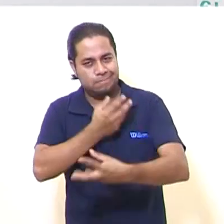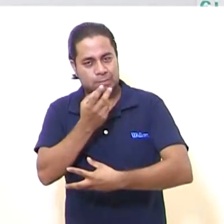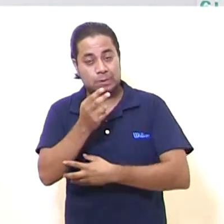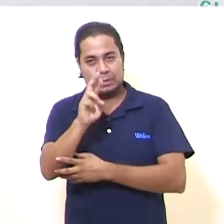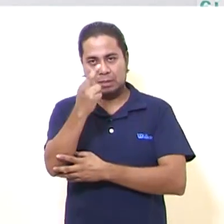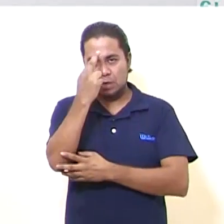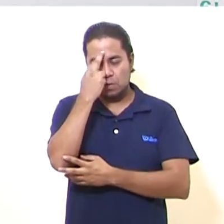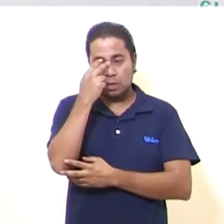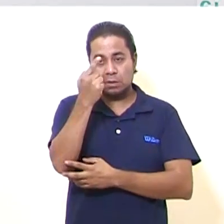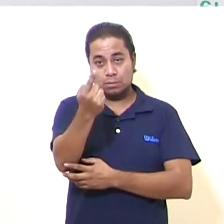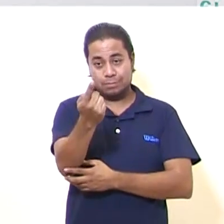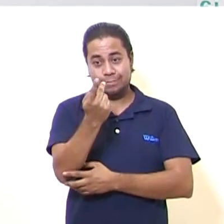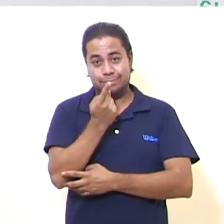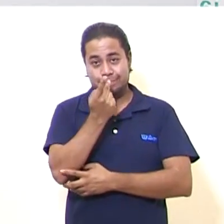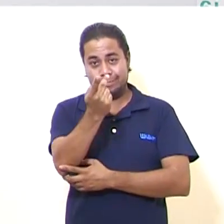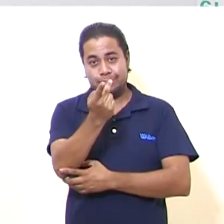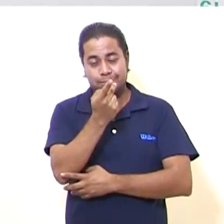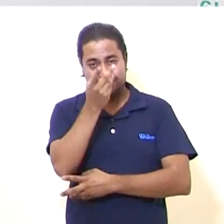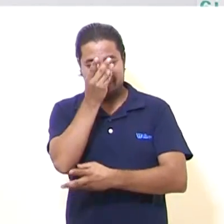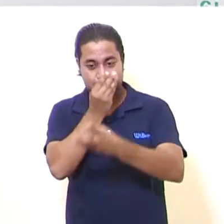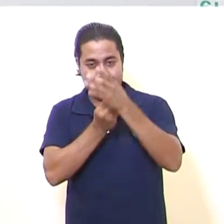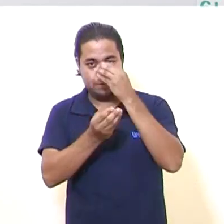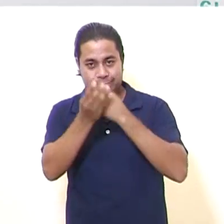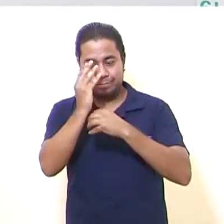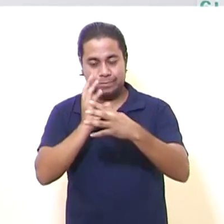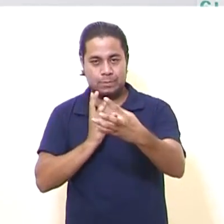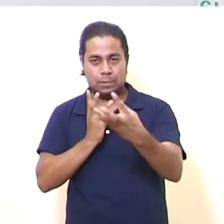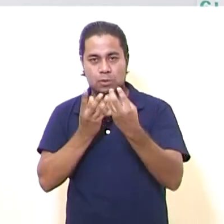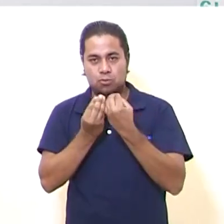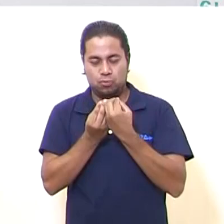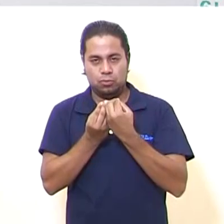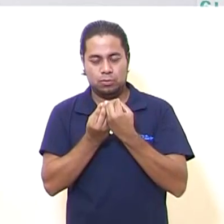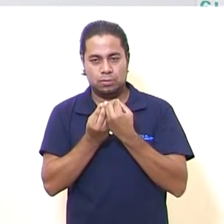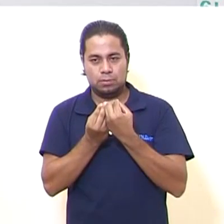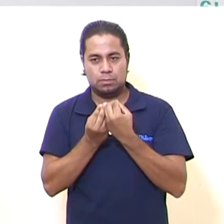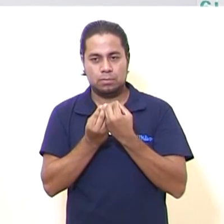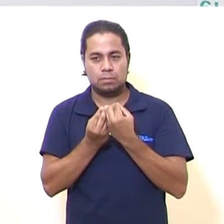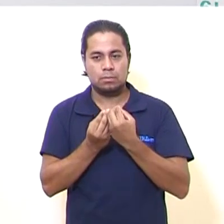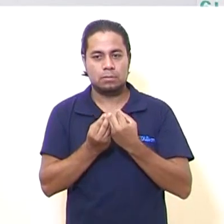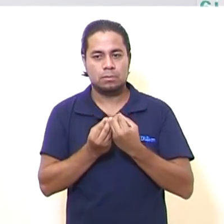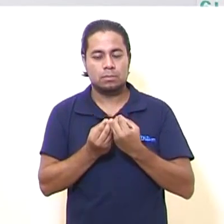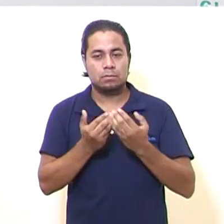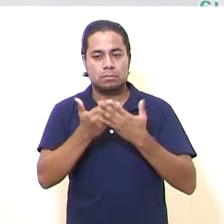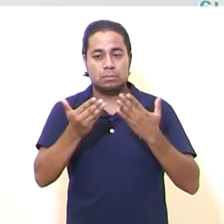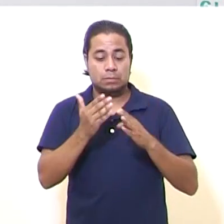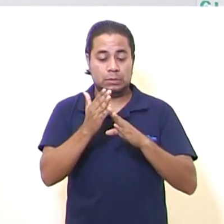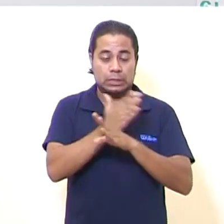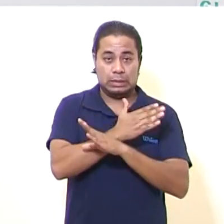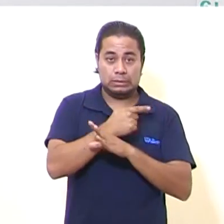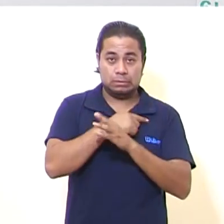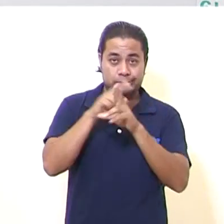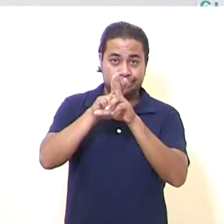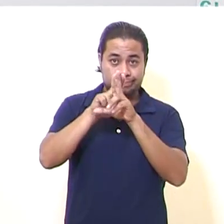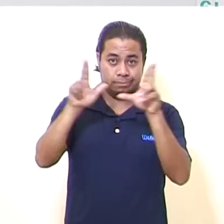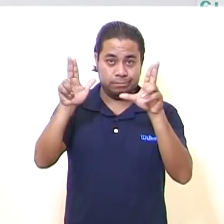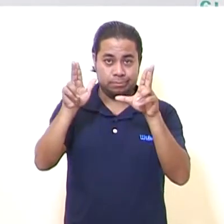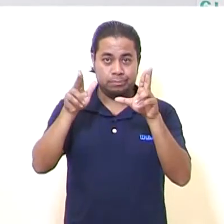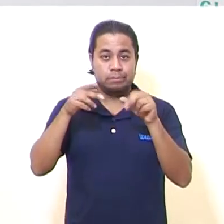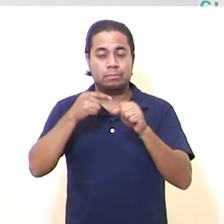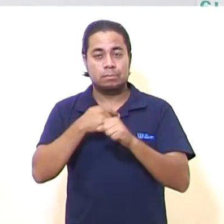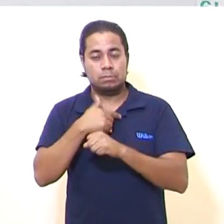que tú y yo vamos a aprender juntos. Ahora bien, antes de irme,